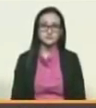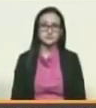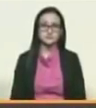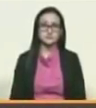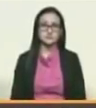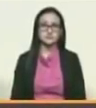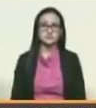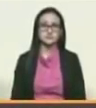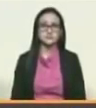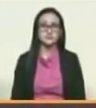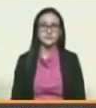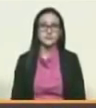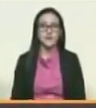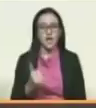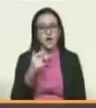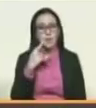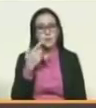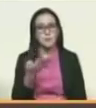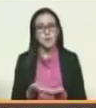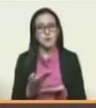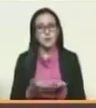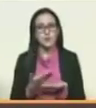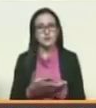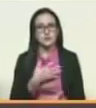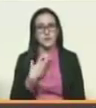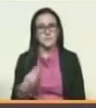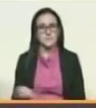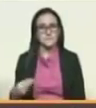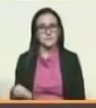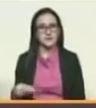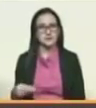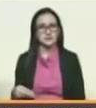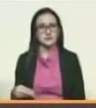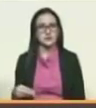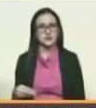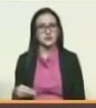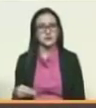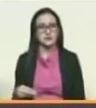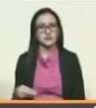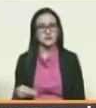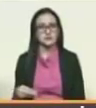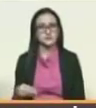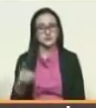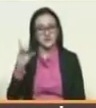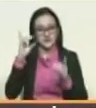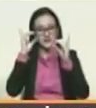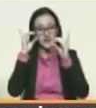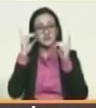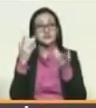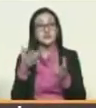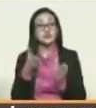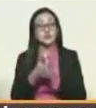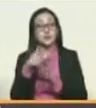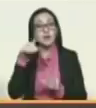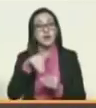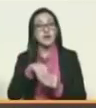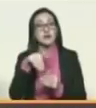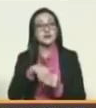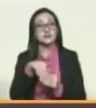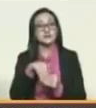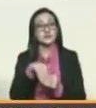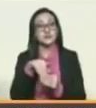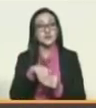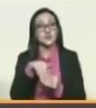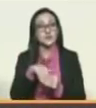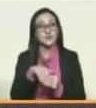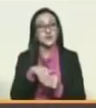la propuesta de la presidenta que nos viene a traer sobre las elecciones parlamentarias de